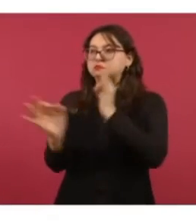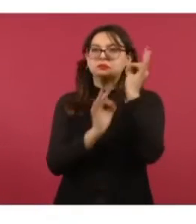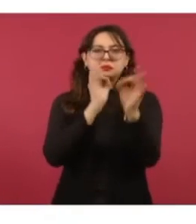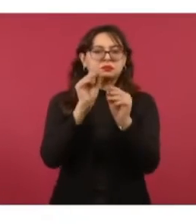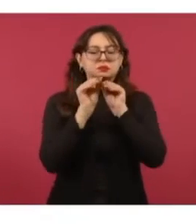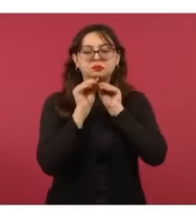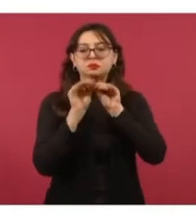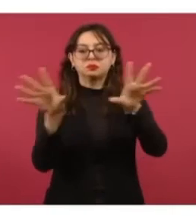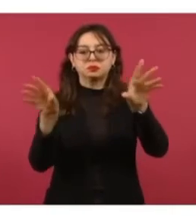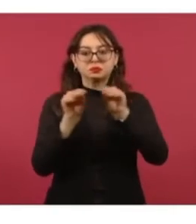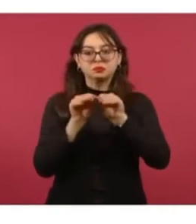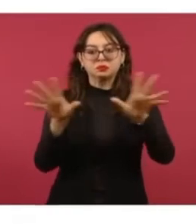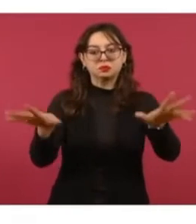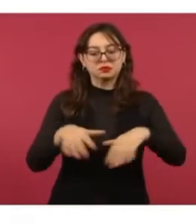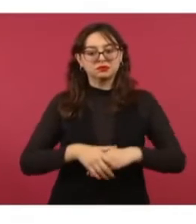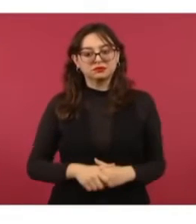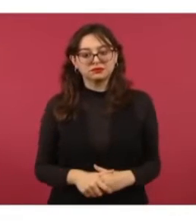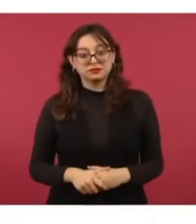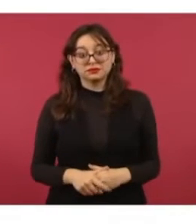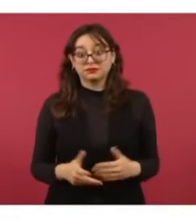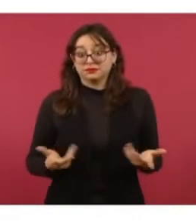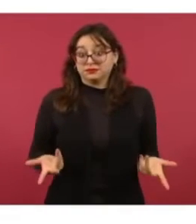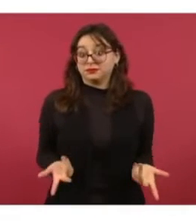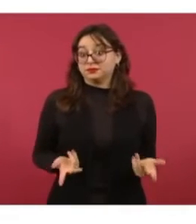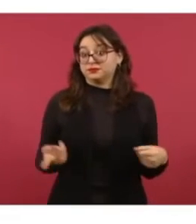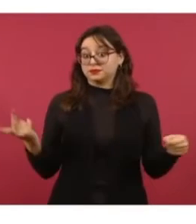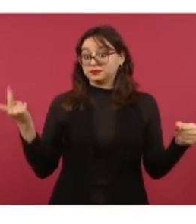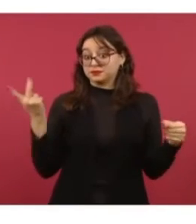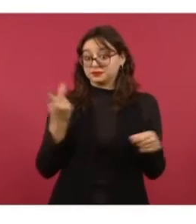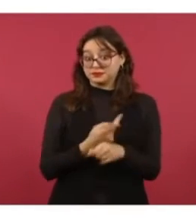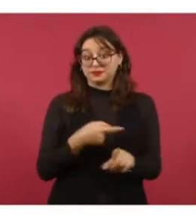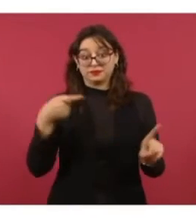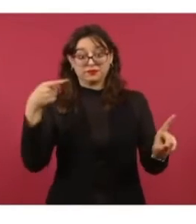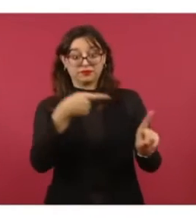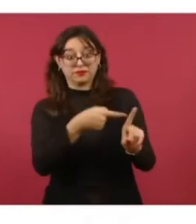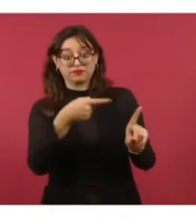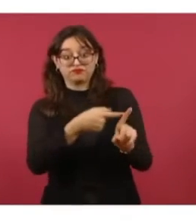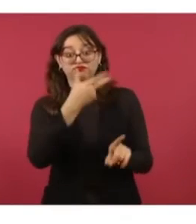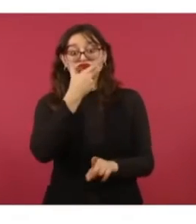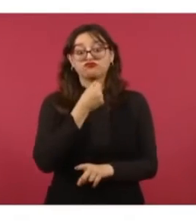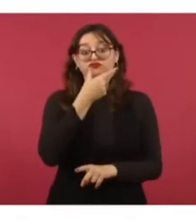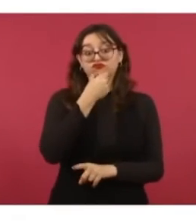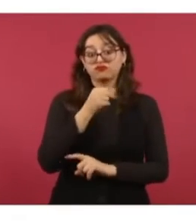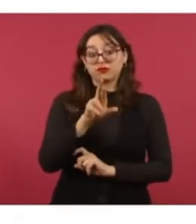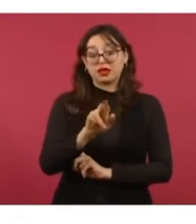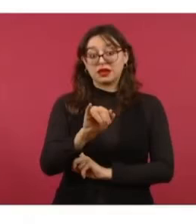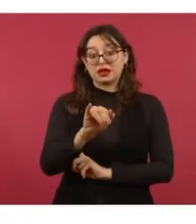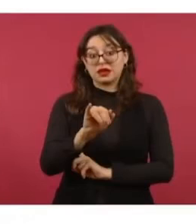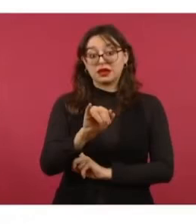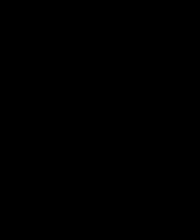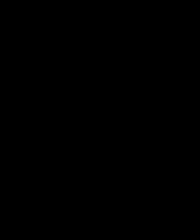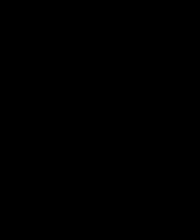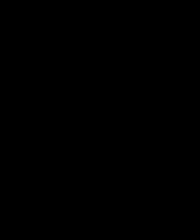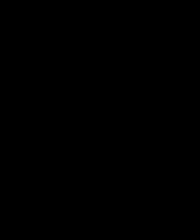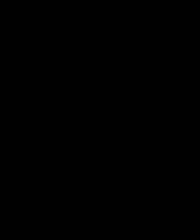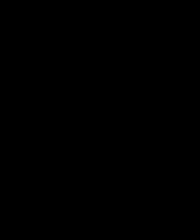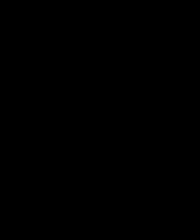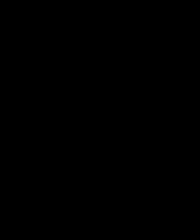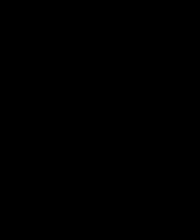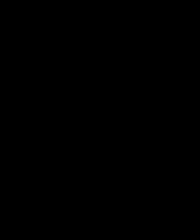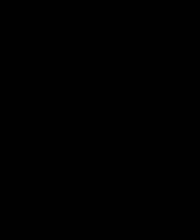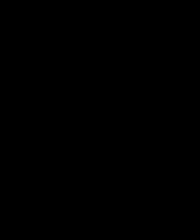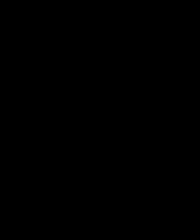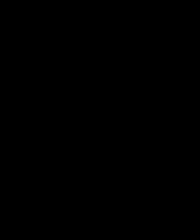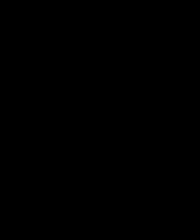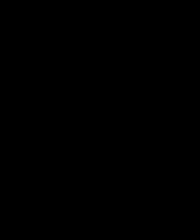Universal, en la época en la que el testigo en el juicio de García Luna, Héctor Villarreal, exsecretario de Finanzas de Coahuila, declaró